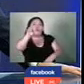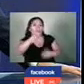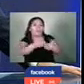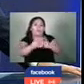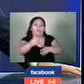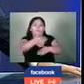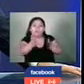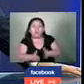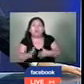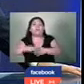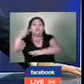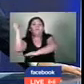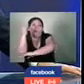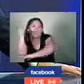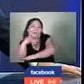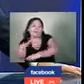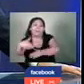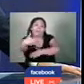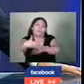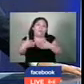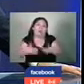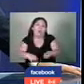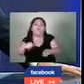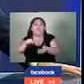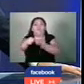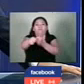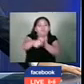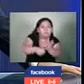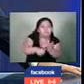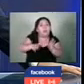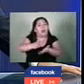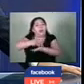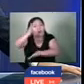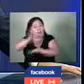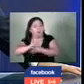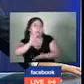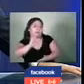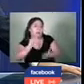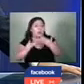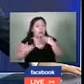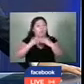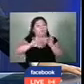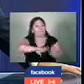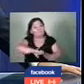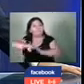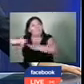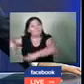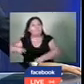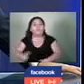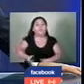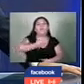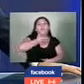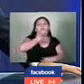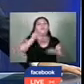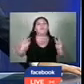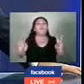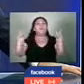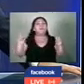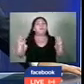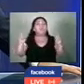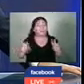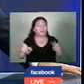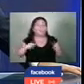cuatro de emergencia, cuatro quirófanos y así muchos detalles que se brindarán en los próximos días. Entonces, nosotros continuamos con la información, hablando que en nuevos